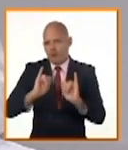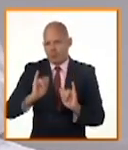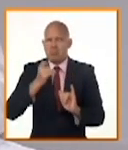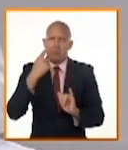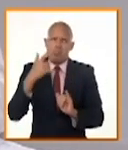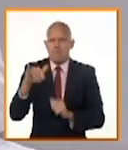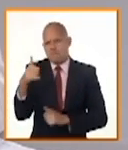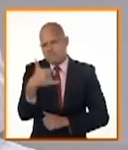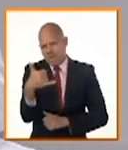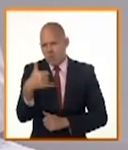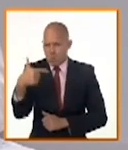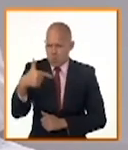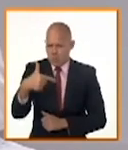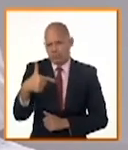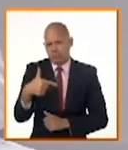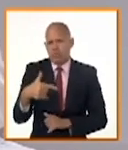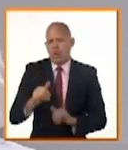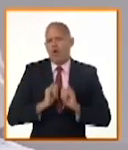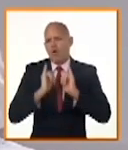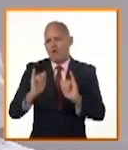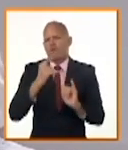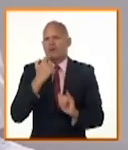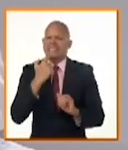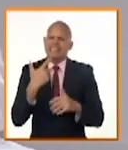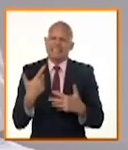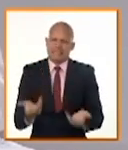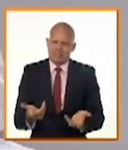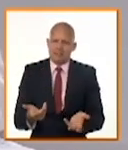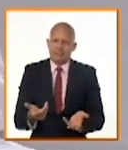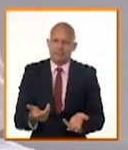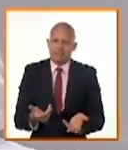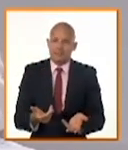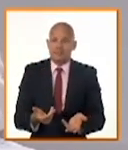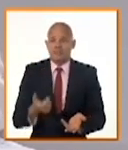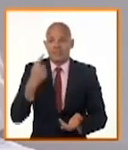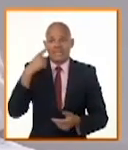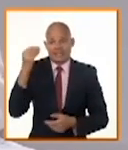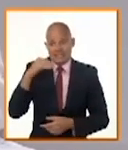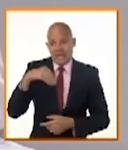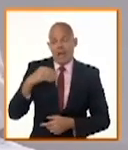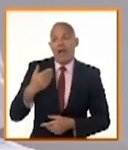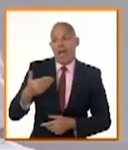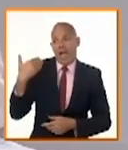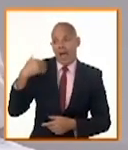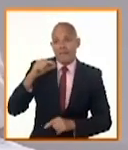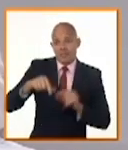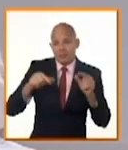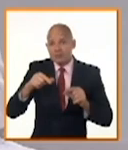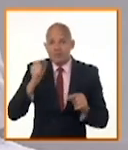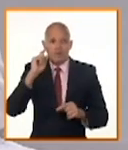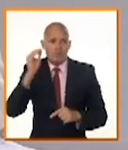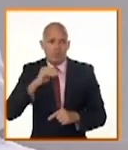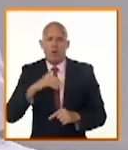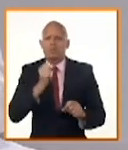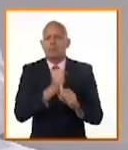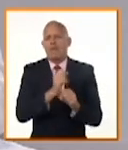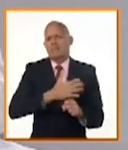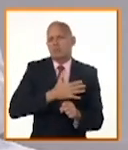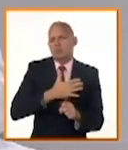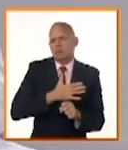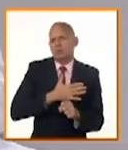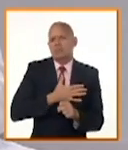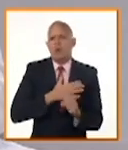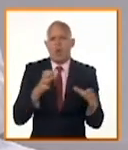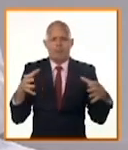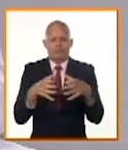priorizar a la población o sea más que limitar a otros actores económicos que estaban haciendo uso de los cajeros automáticos en el sentido de que veníamos observando